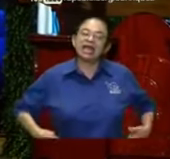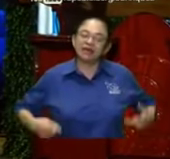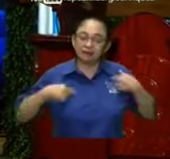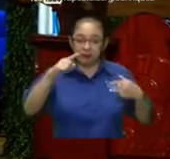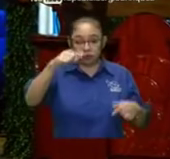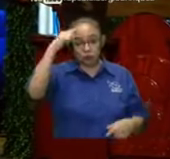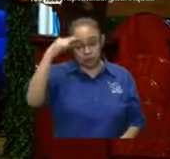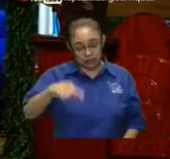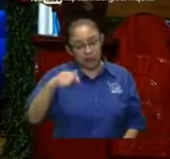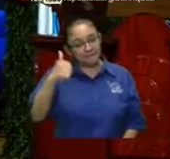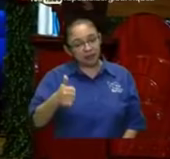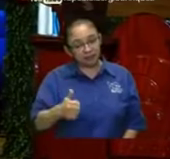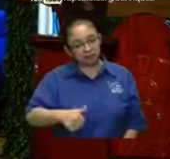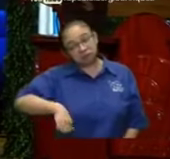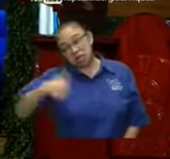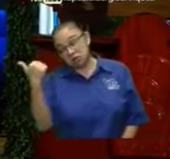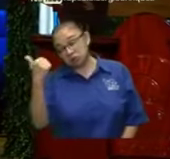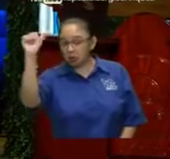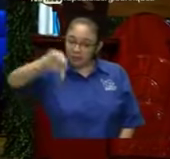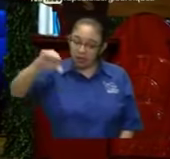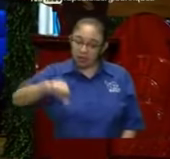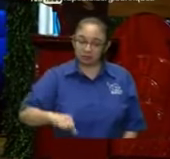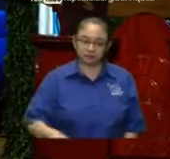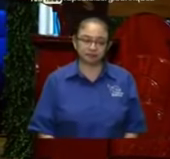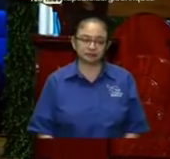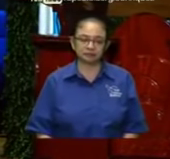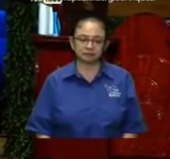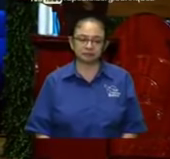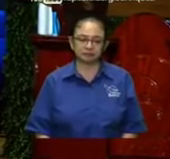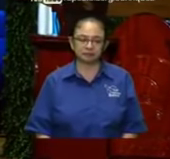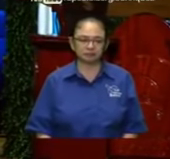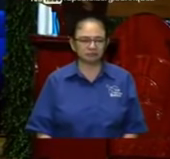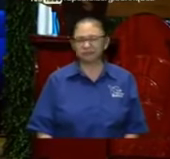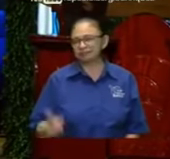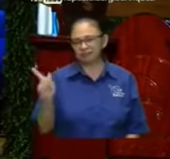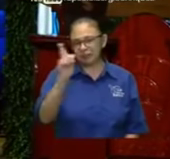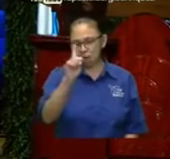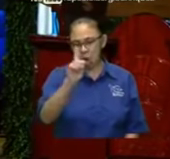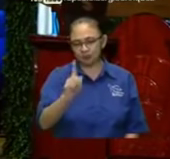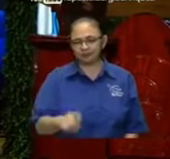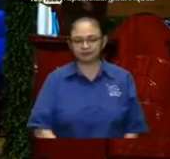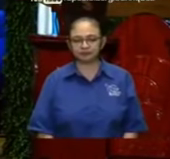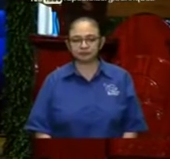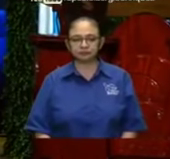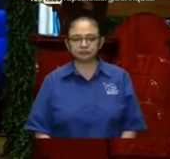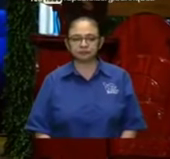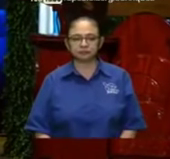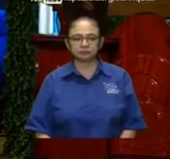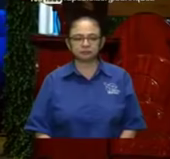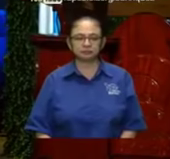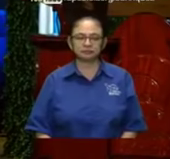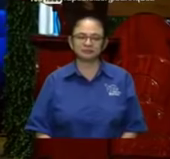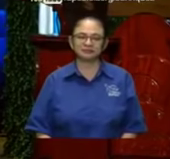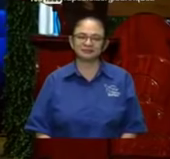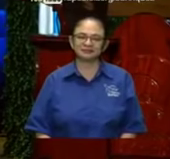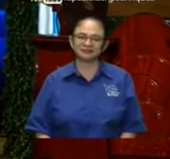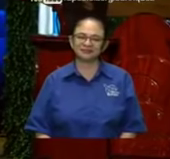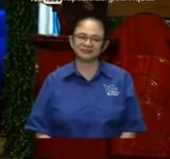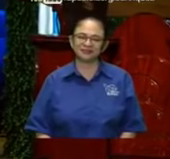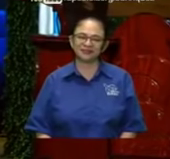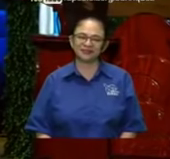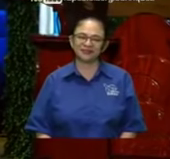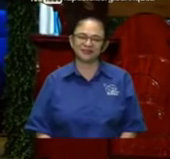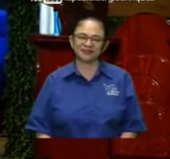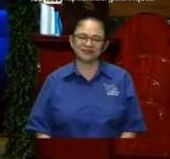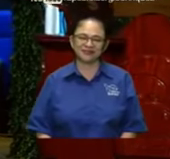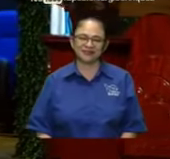la última Coca-Cola del desierto. Y otro día no somos nada. Somos una chenque puro, que todo el mundo